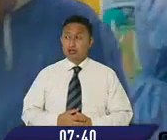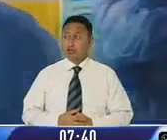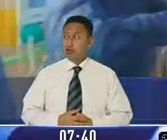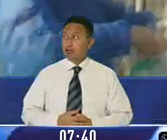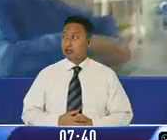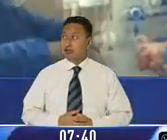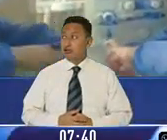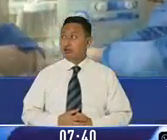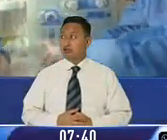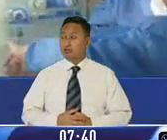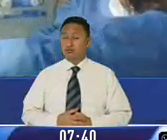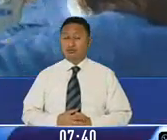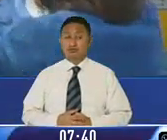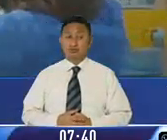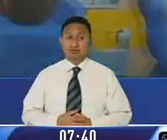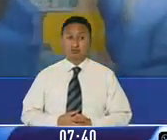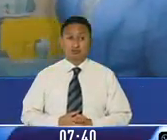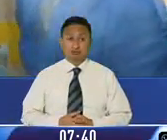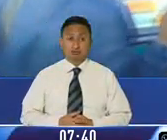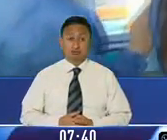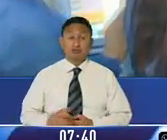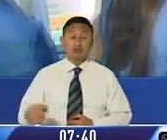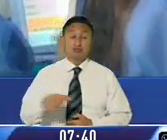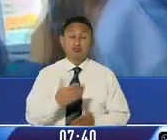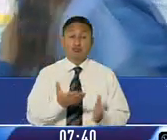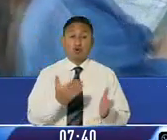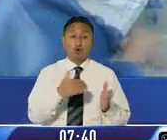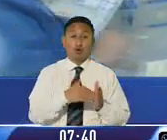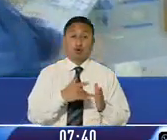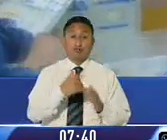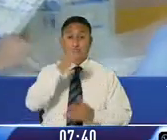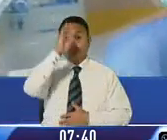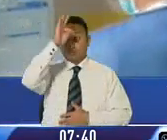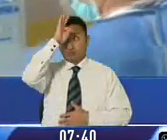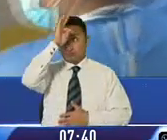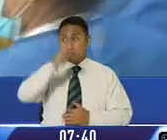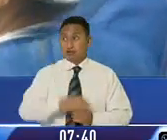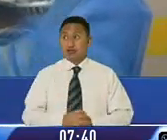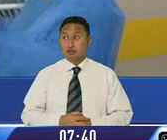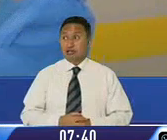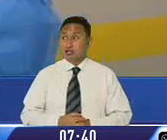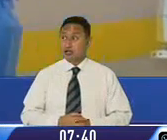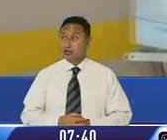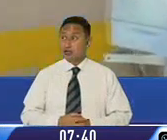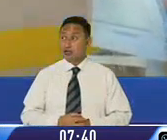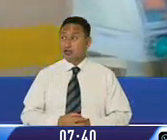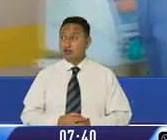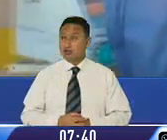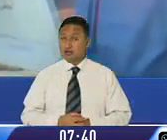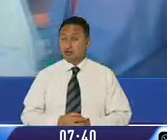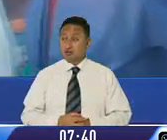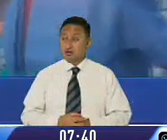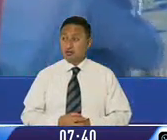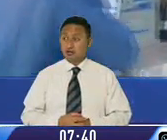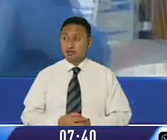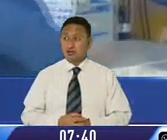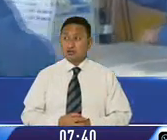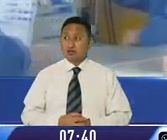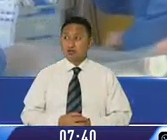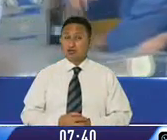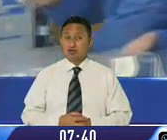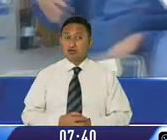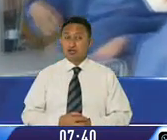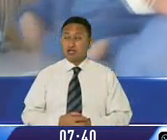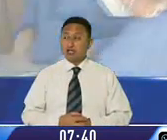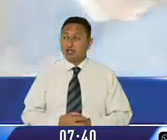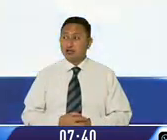Este 21 de octubre, un nuevo parto quíntuple se dio en el Hospital Alfredo Pulson de la Junta de Beneficencia de Guayaquil. Los niños fueron